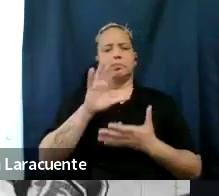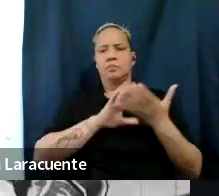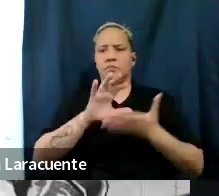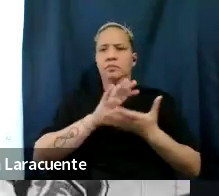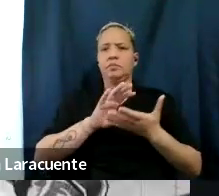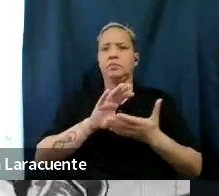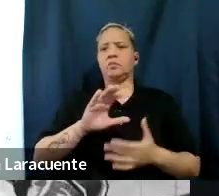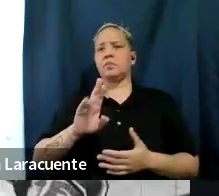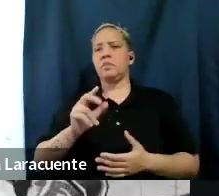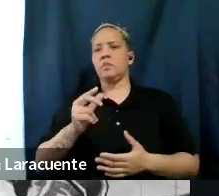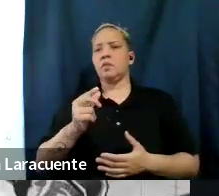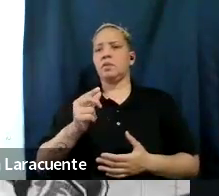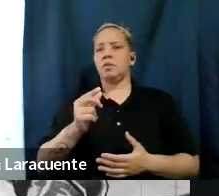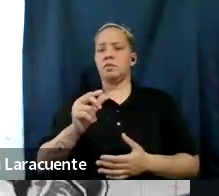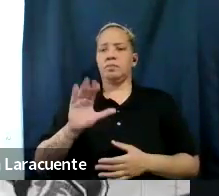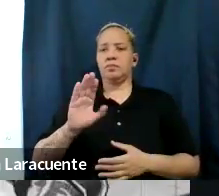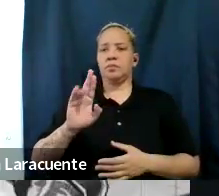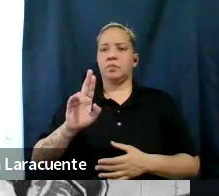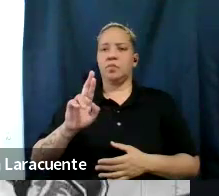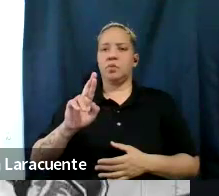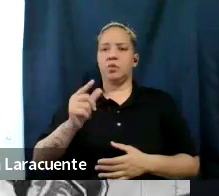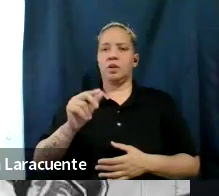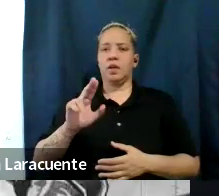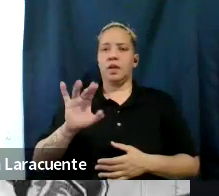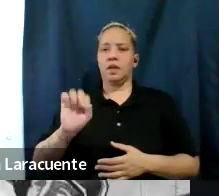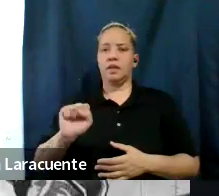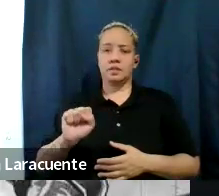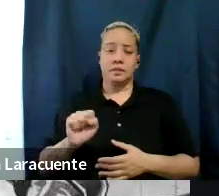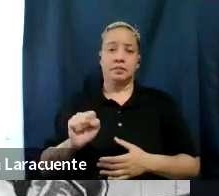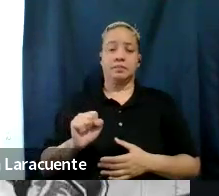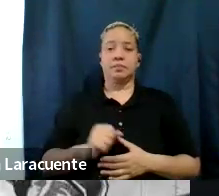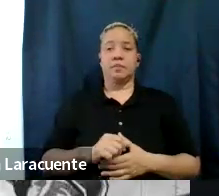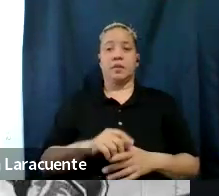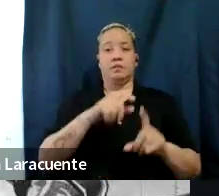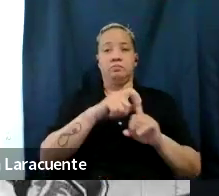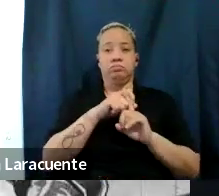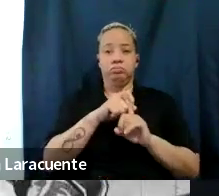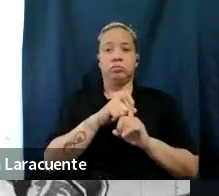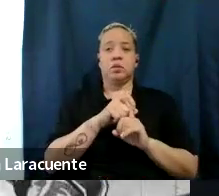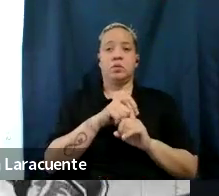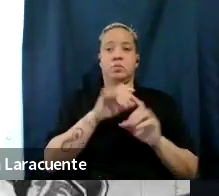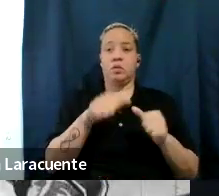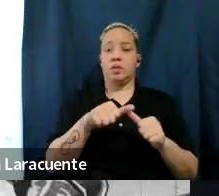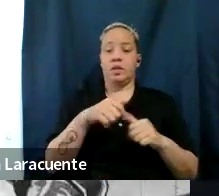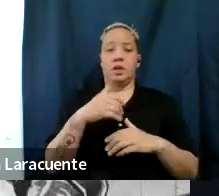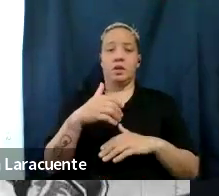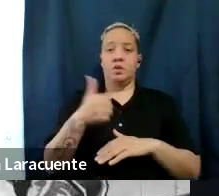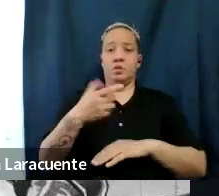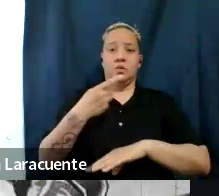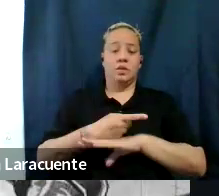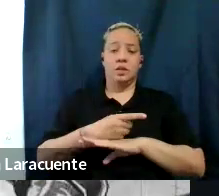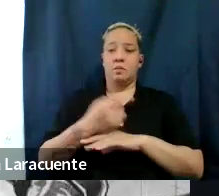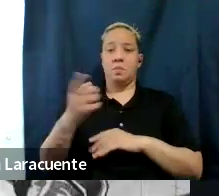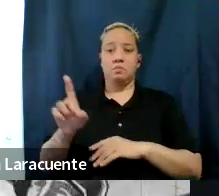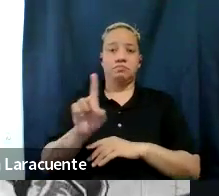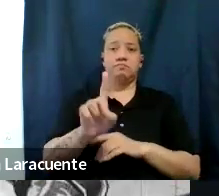burgués y por poco no lo apresan. Y apresarlo quería decir que lo podían sacar al día siguiente para fusilarlo